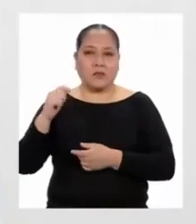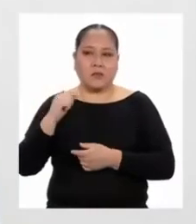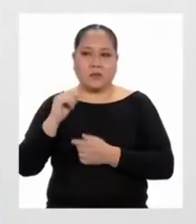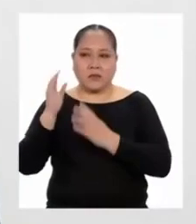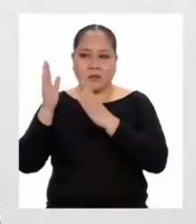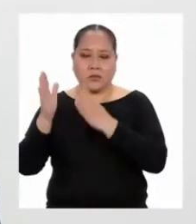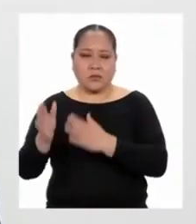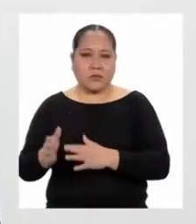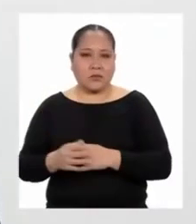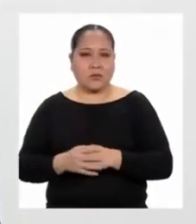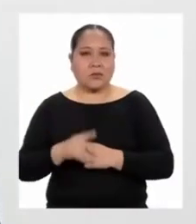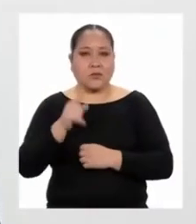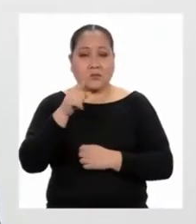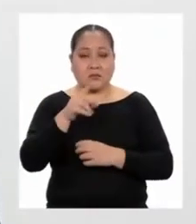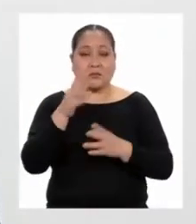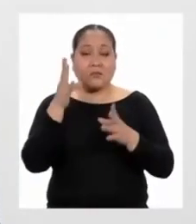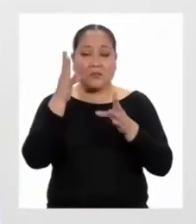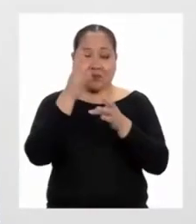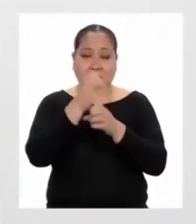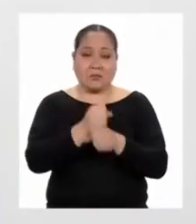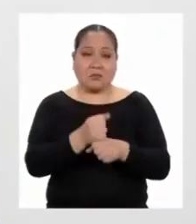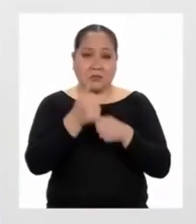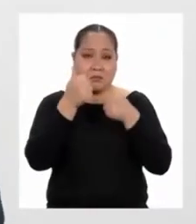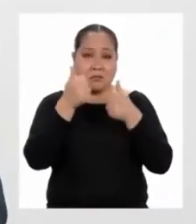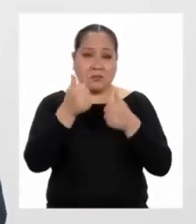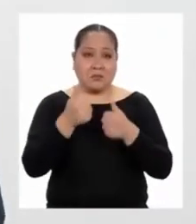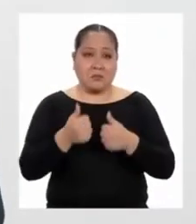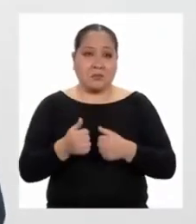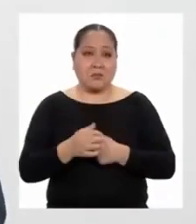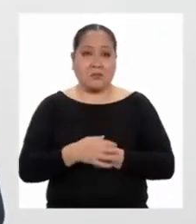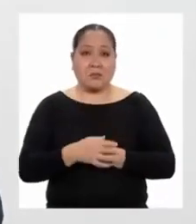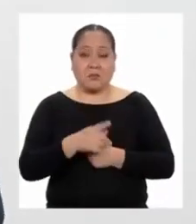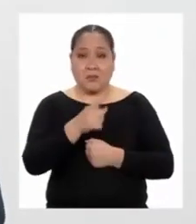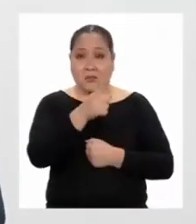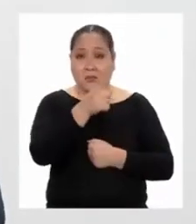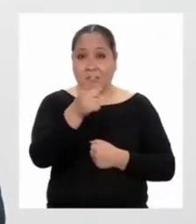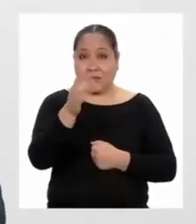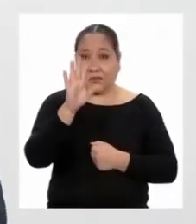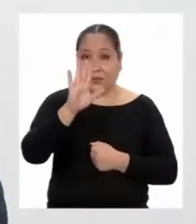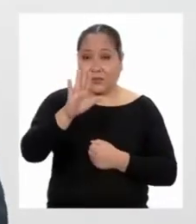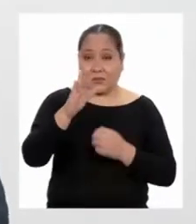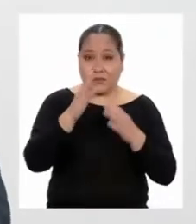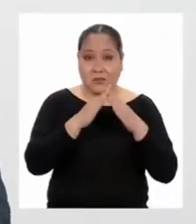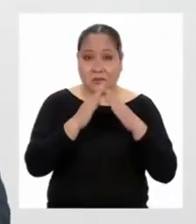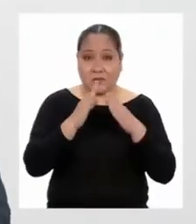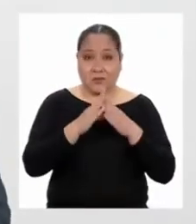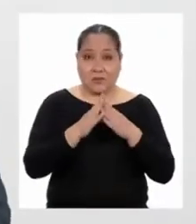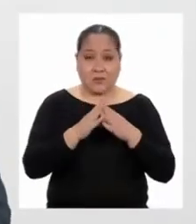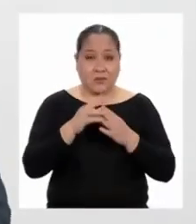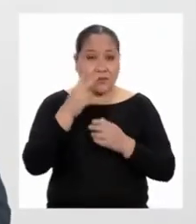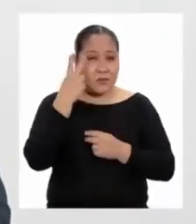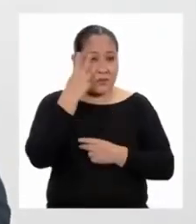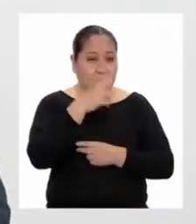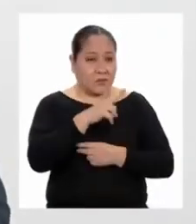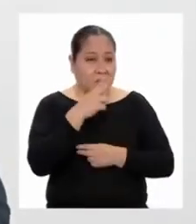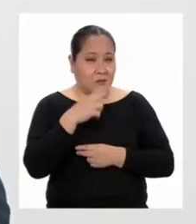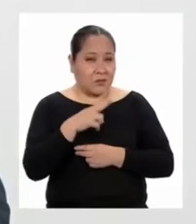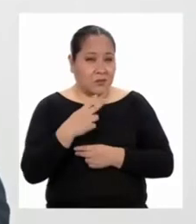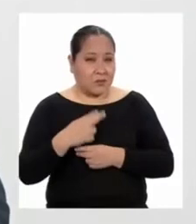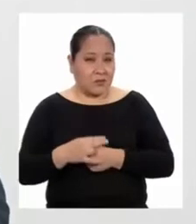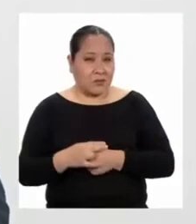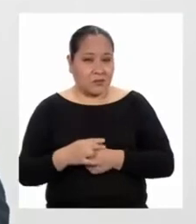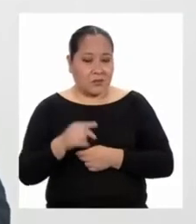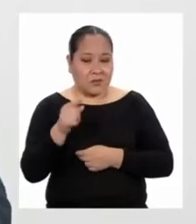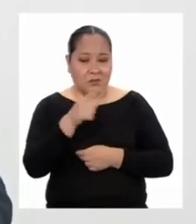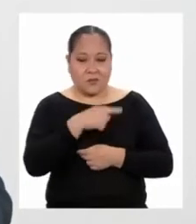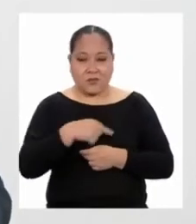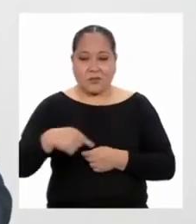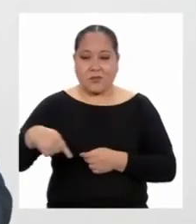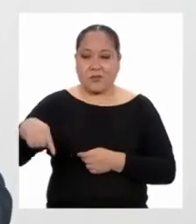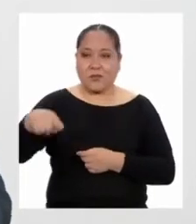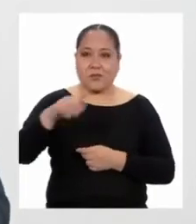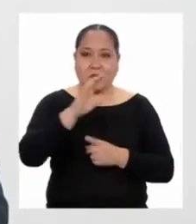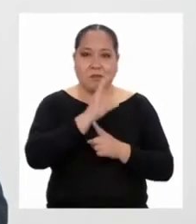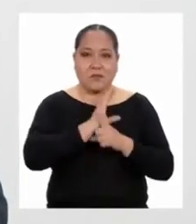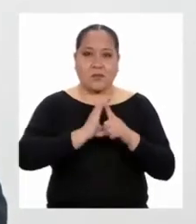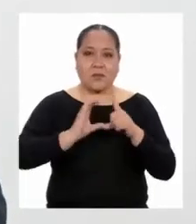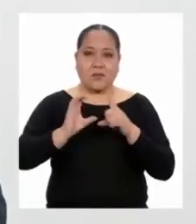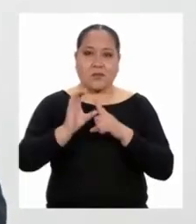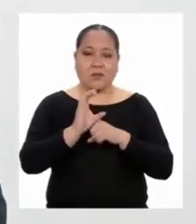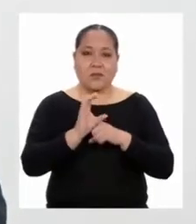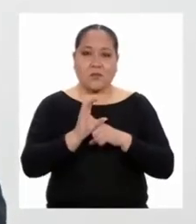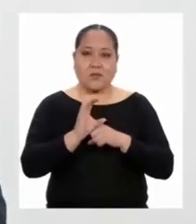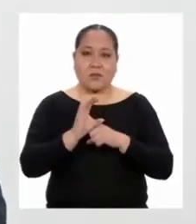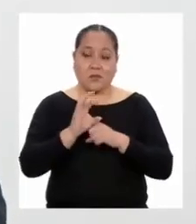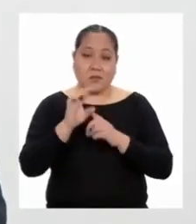parece un buen resumen de estos párrafos. Y ustedes en sus casas, ¿se dan cuenta de que entre las culturas se dan